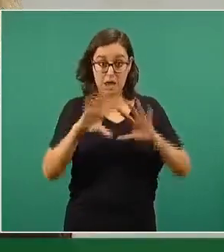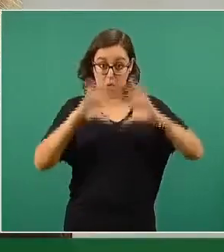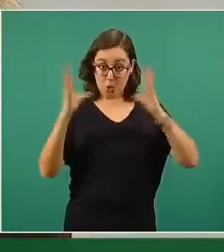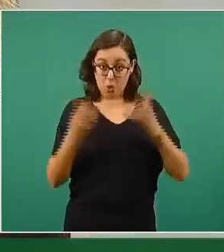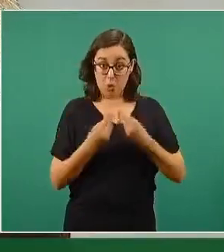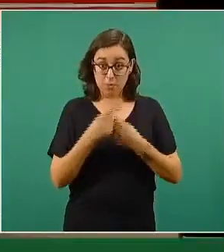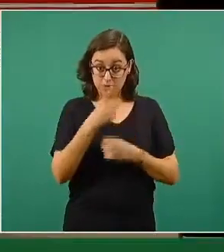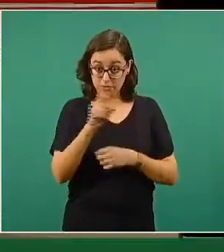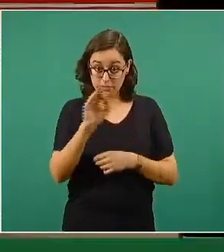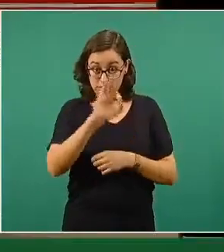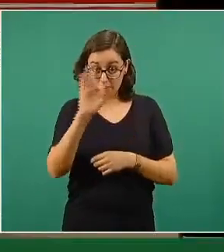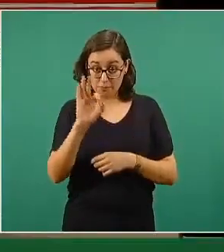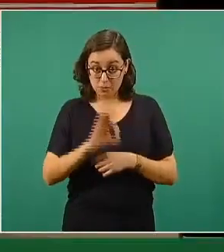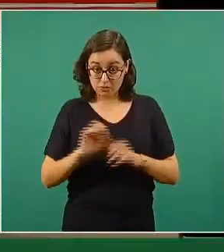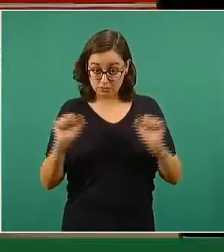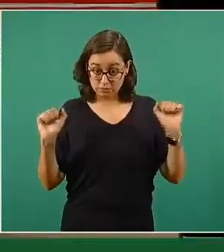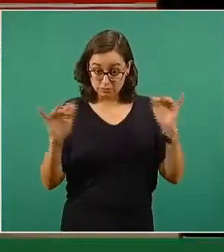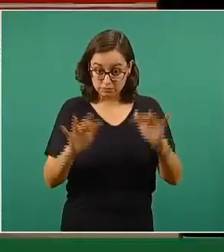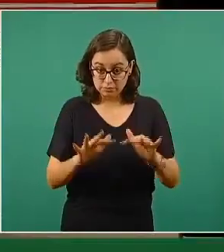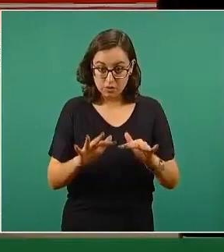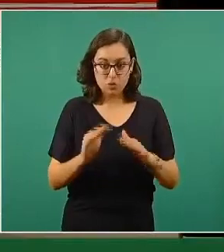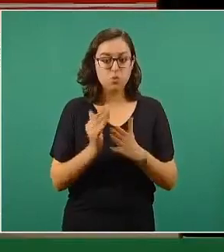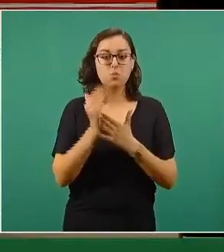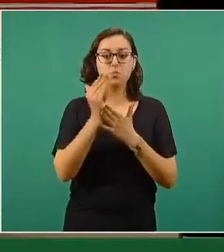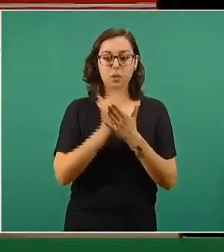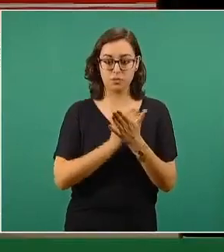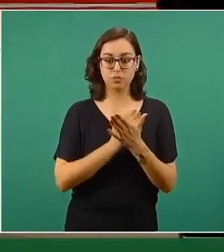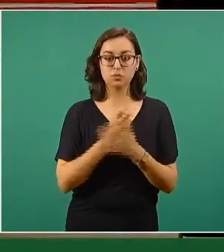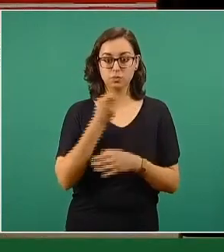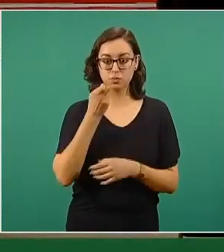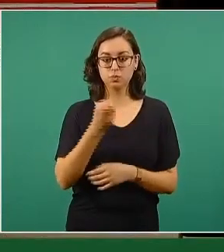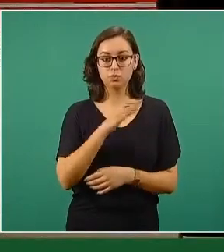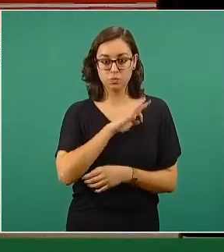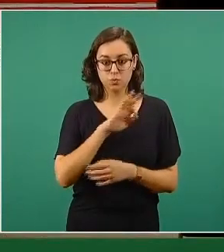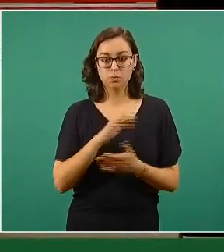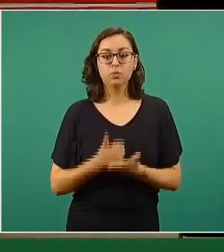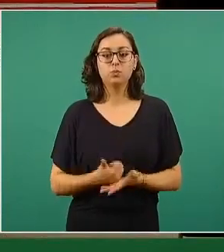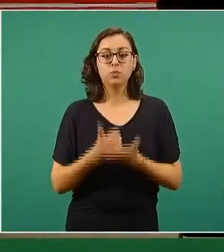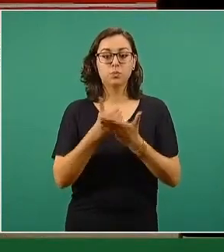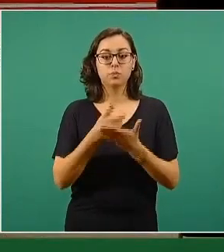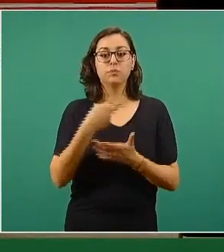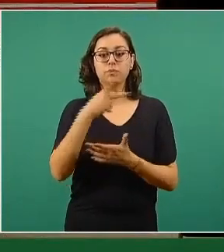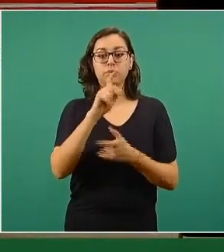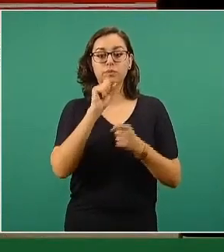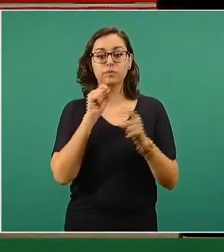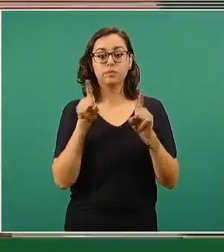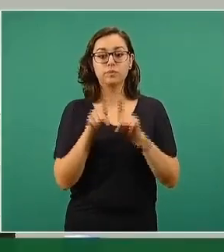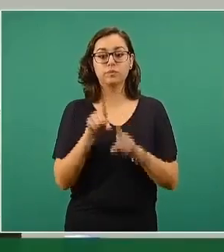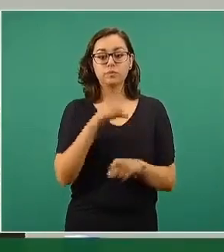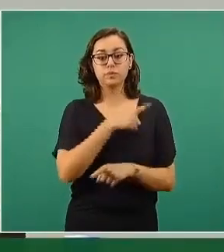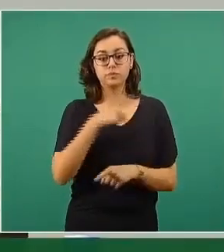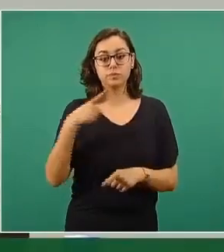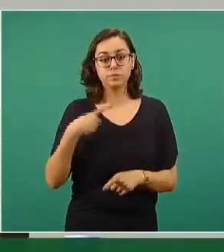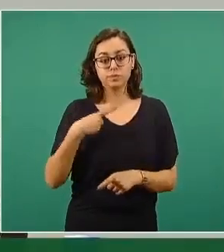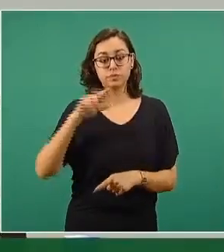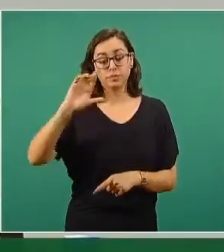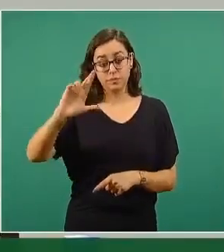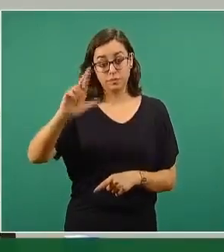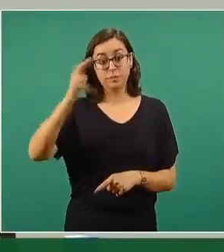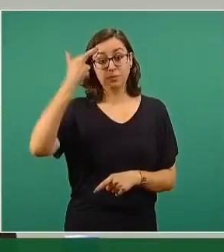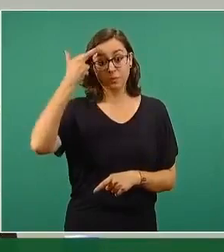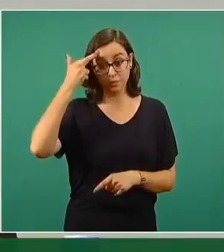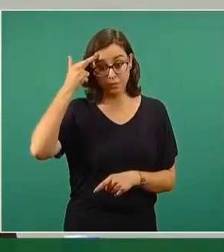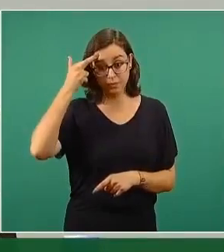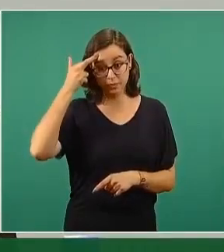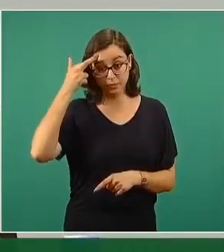escuela al 100%. Esta puede ser alguna de las medidas. Sin embargo, pues también hay que recordar que dentro de las